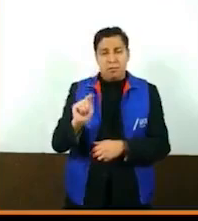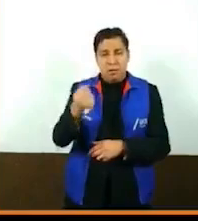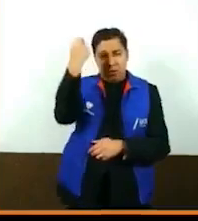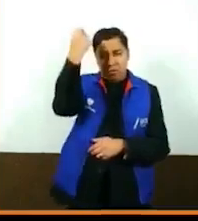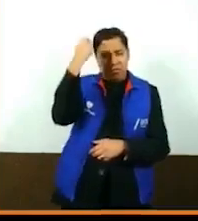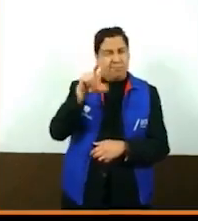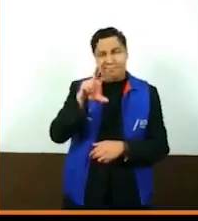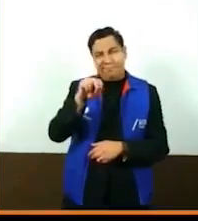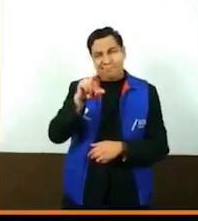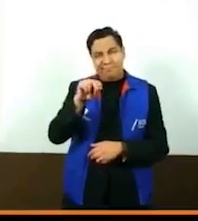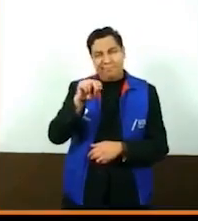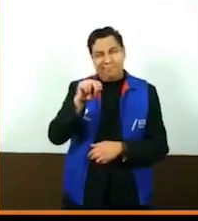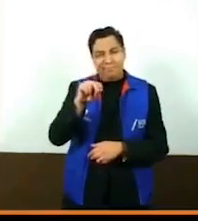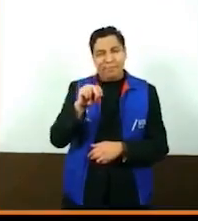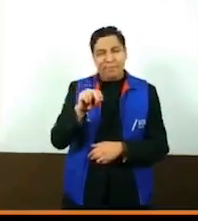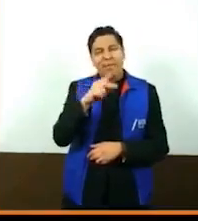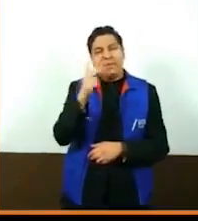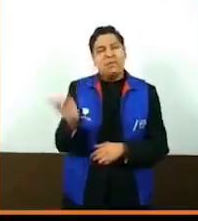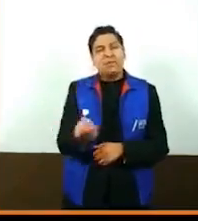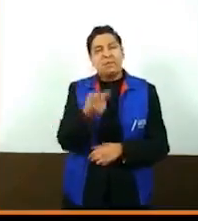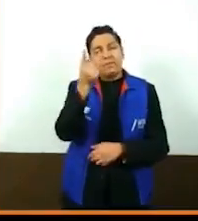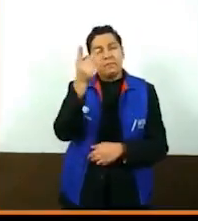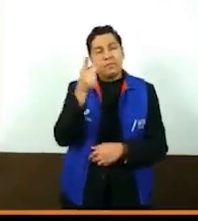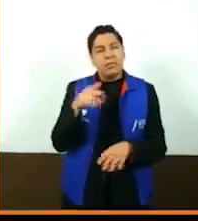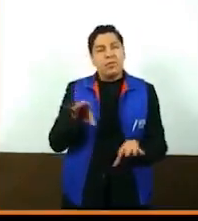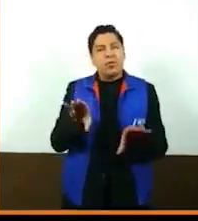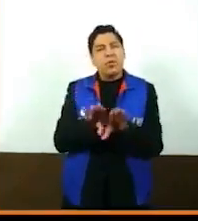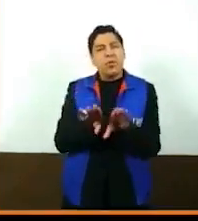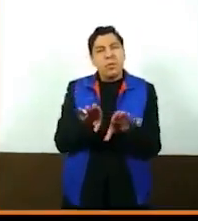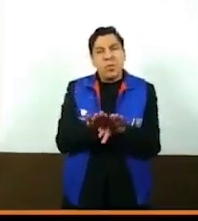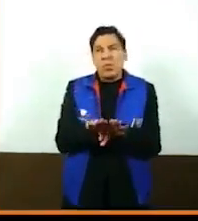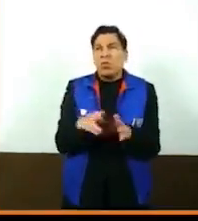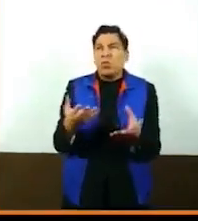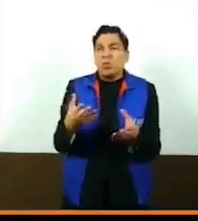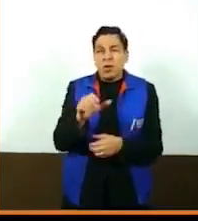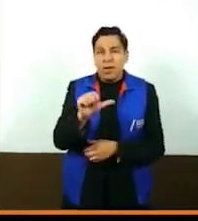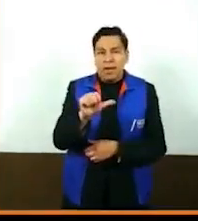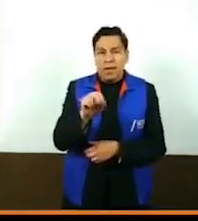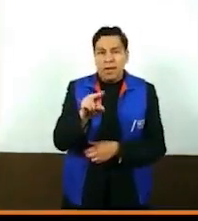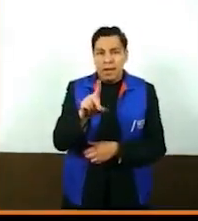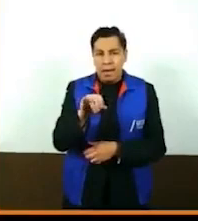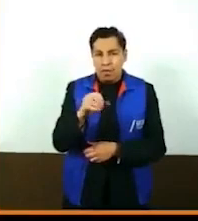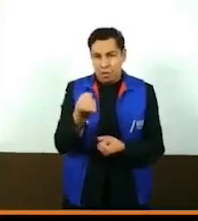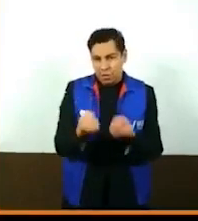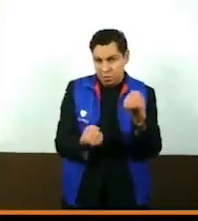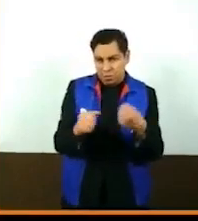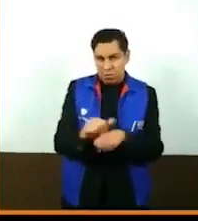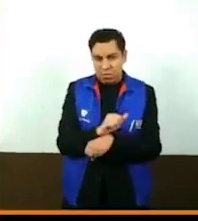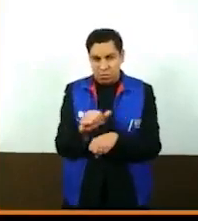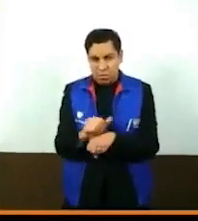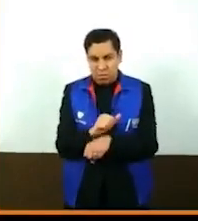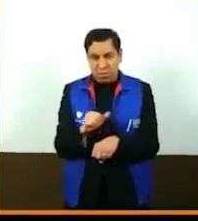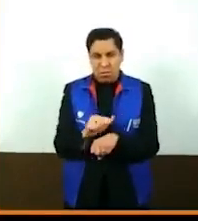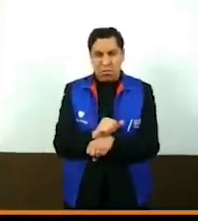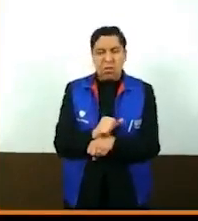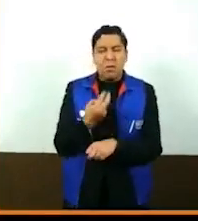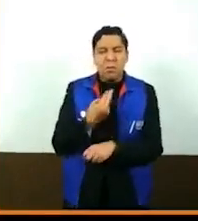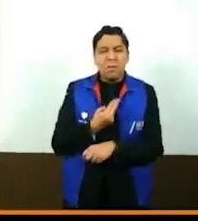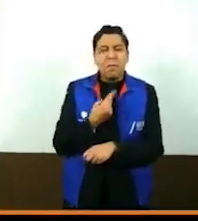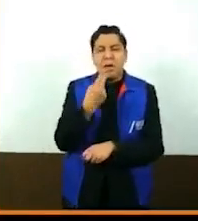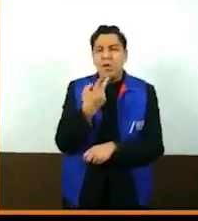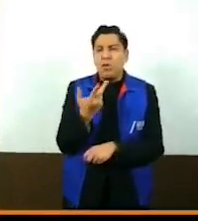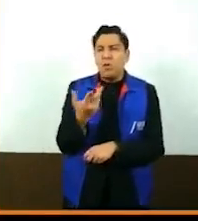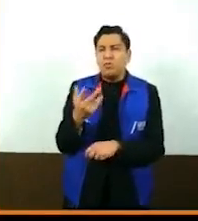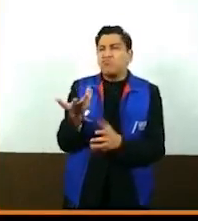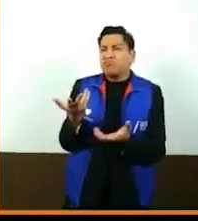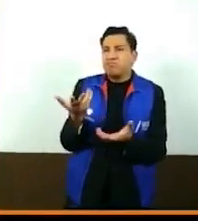Entonces, ¿por qué no hablamos de cómo, en qué medida Audi ha mejorado el acceso a la educación y a la